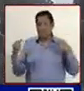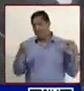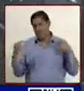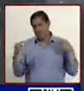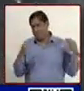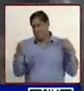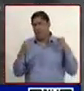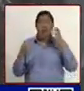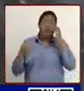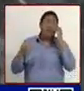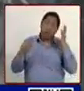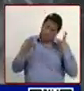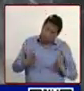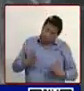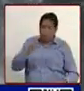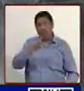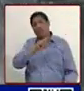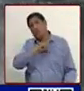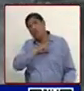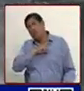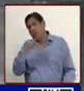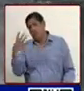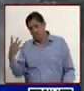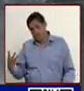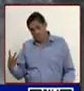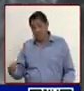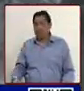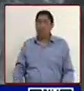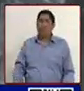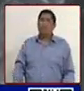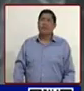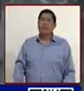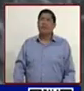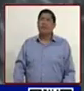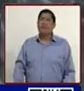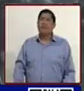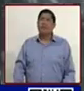un armamento que ha sido armado de forma artesanal.